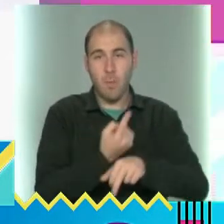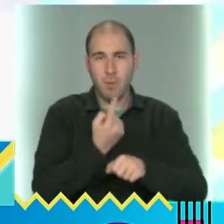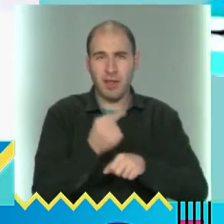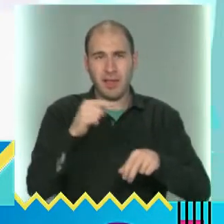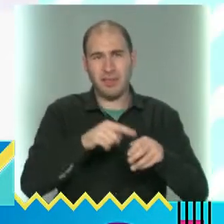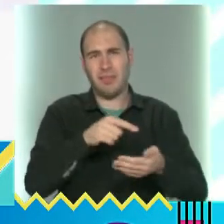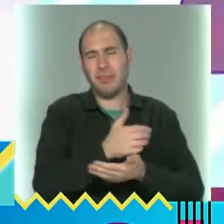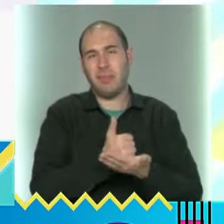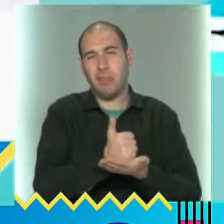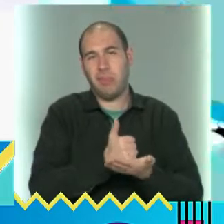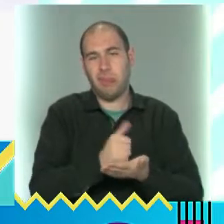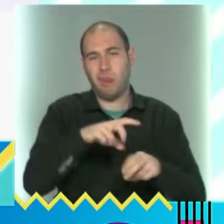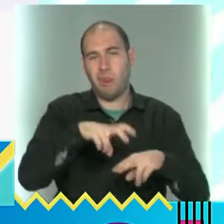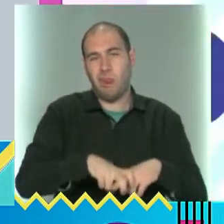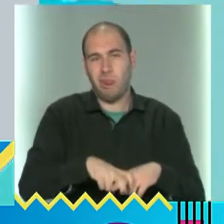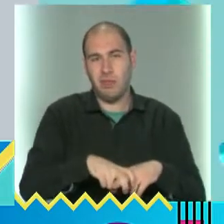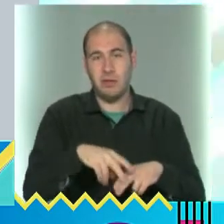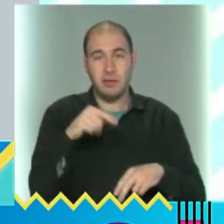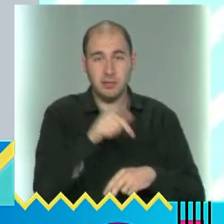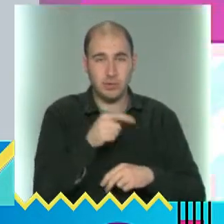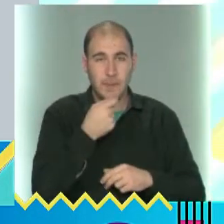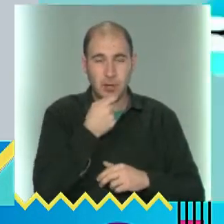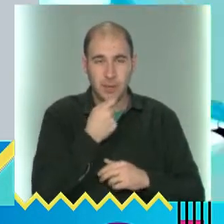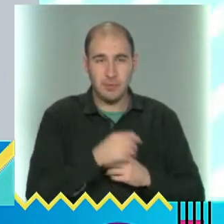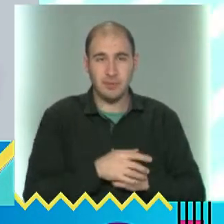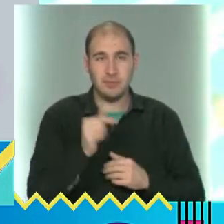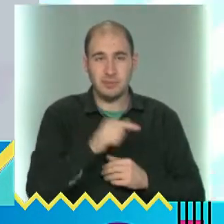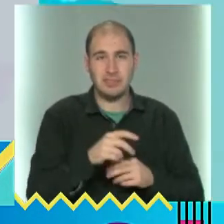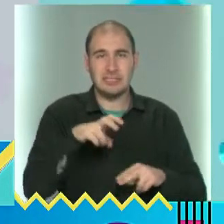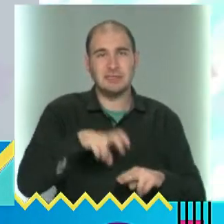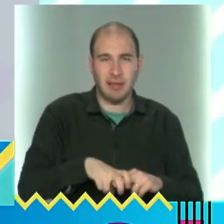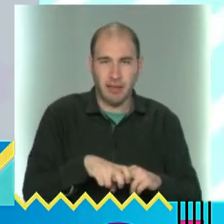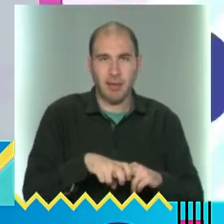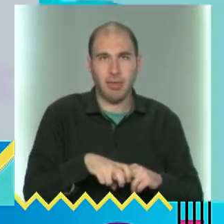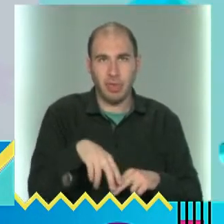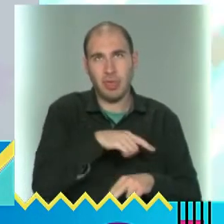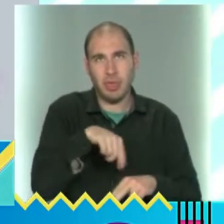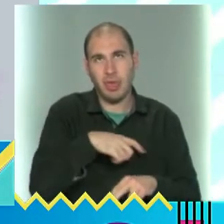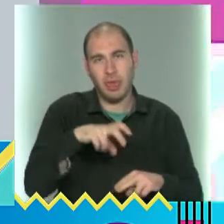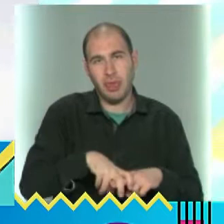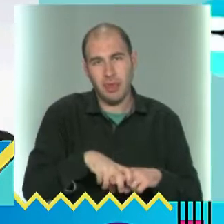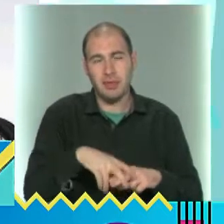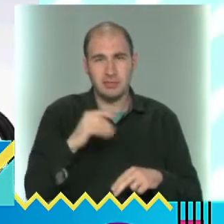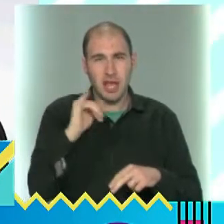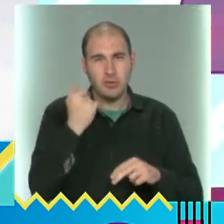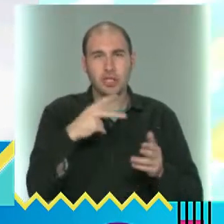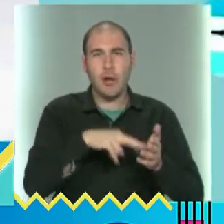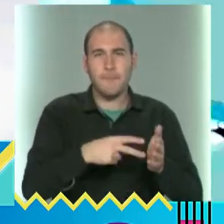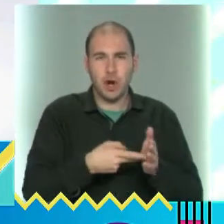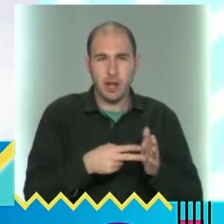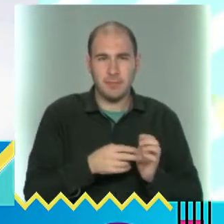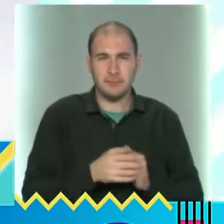mucho tiempo sentado. Bueno, a ustedes les habrá sucedido cuando permanecen mucho tiempo sentado, notan que tienen